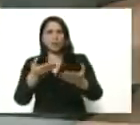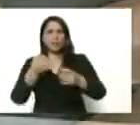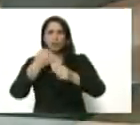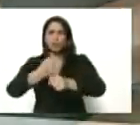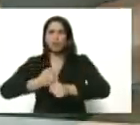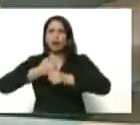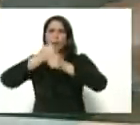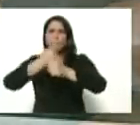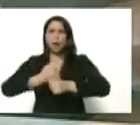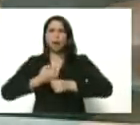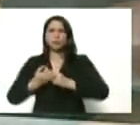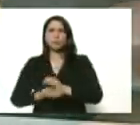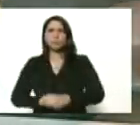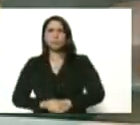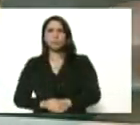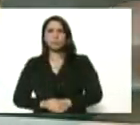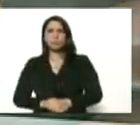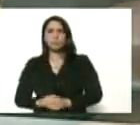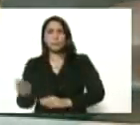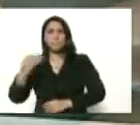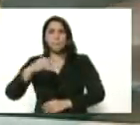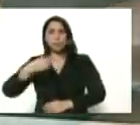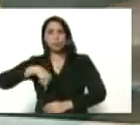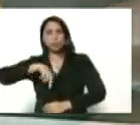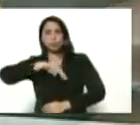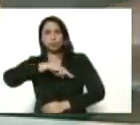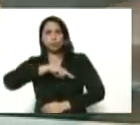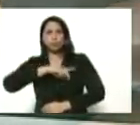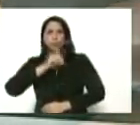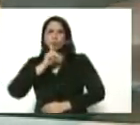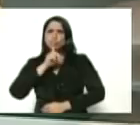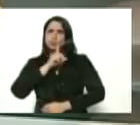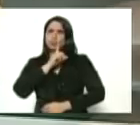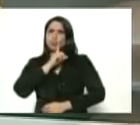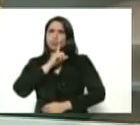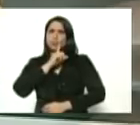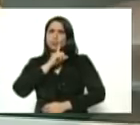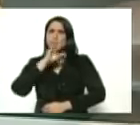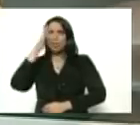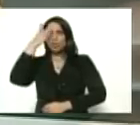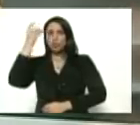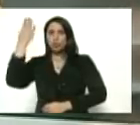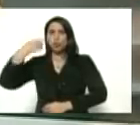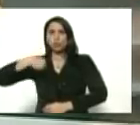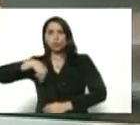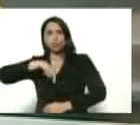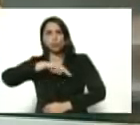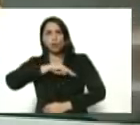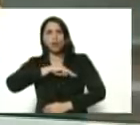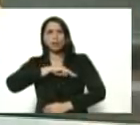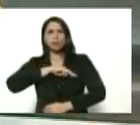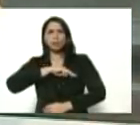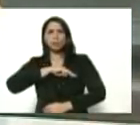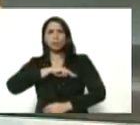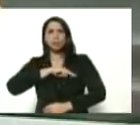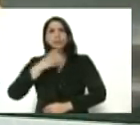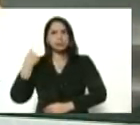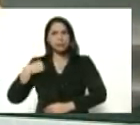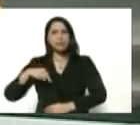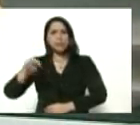caballos, mas nosotros, del nombre de Jehová nuestro Dios, tendremos